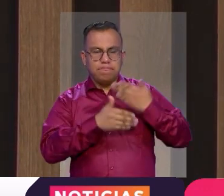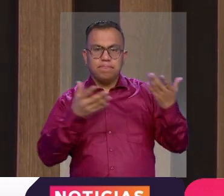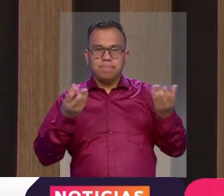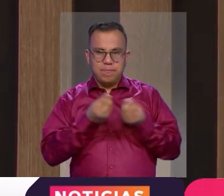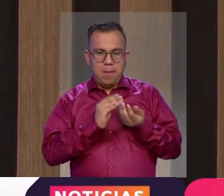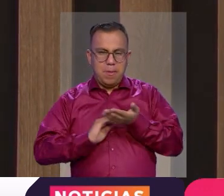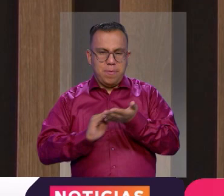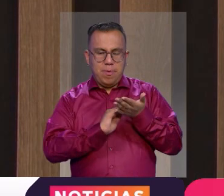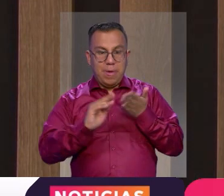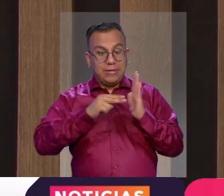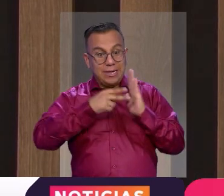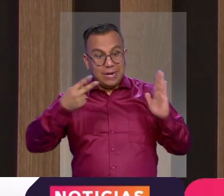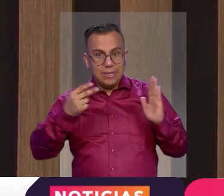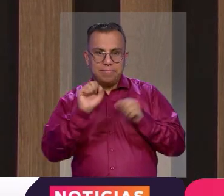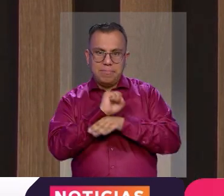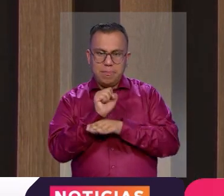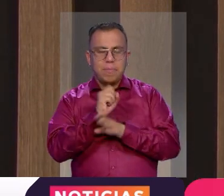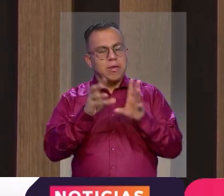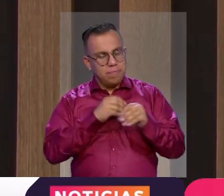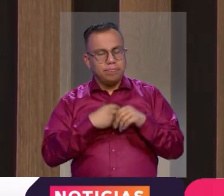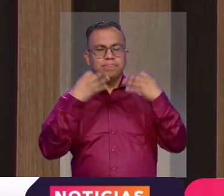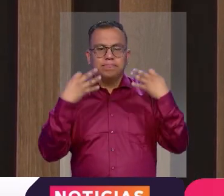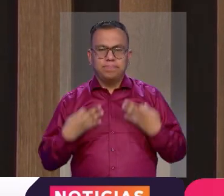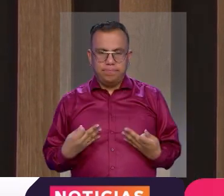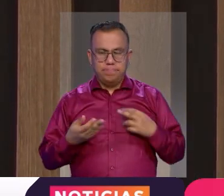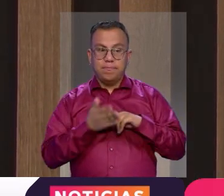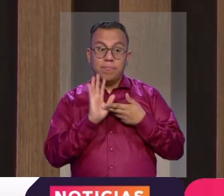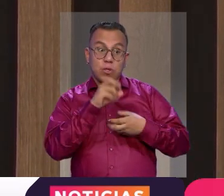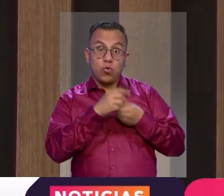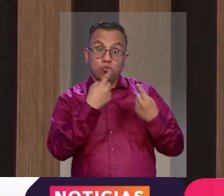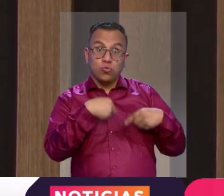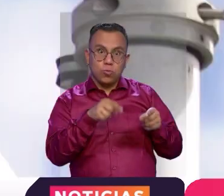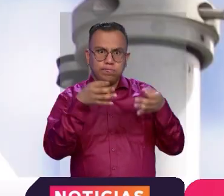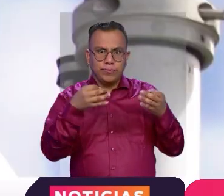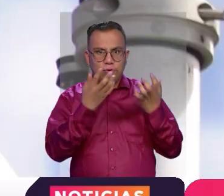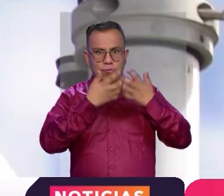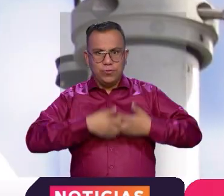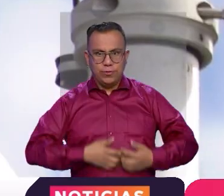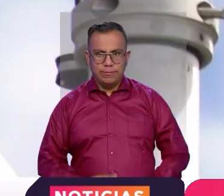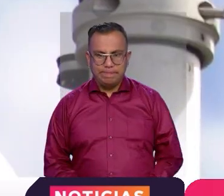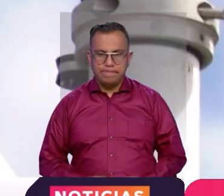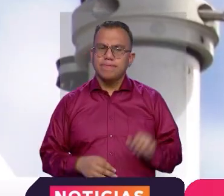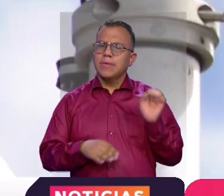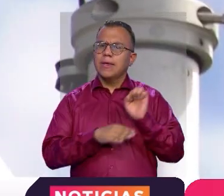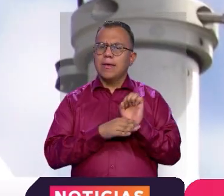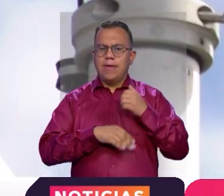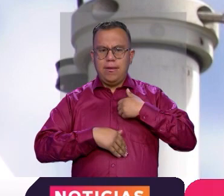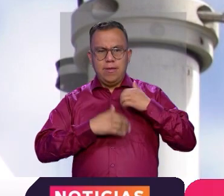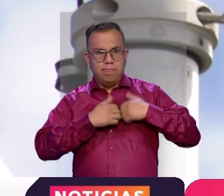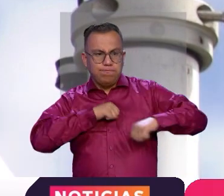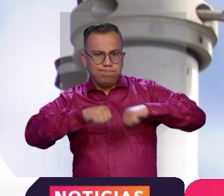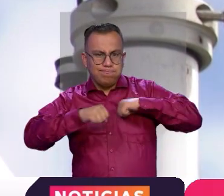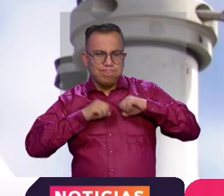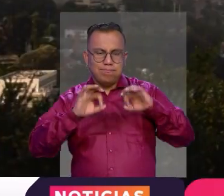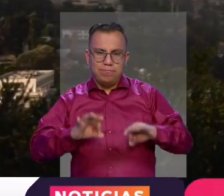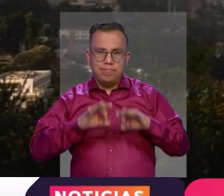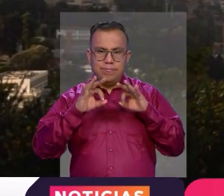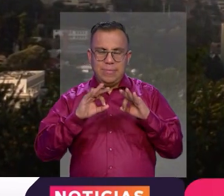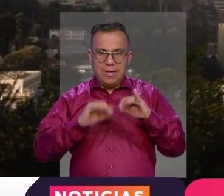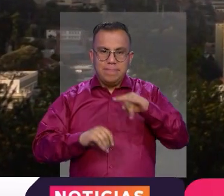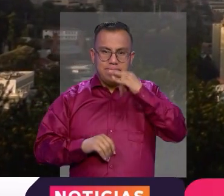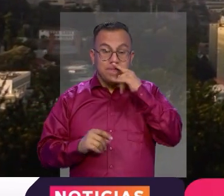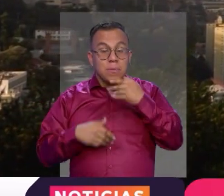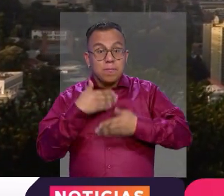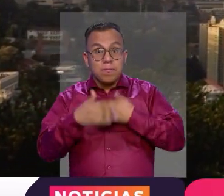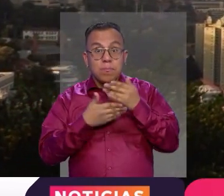de revisión es tecno mecánicas para también asegurar que esos equipos están funcionando desde la entidad seguirán monitoreando la calidad del aire con el